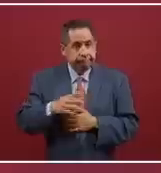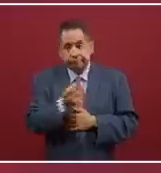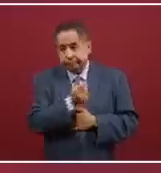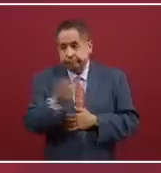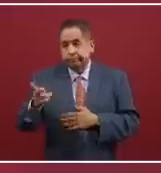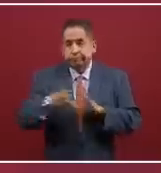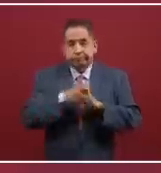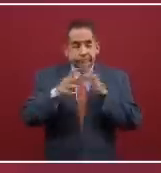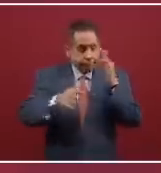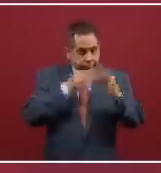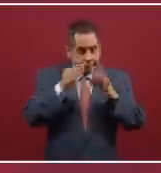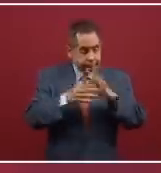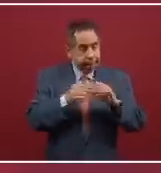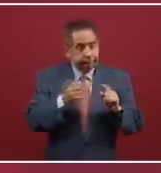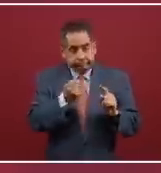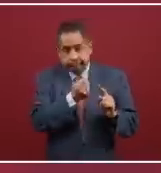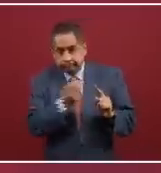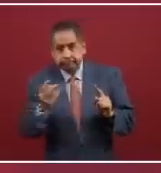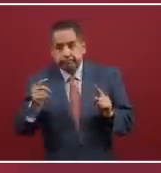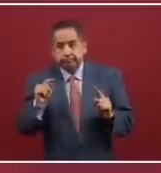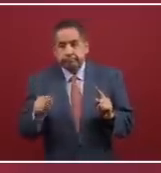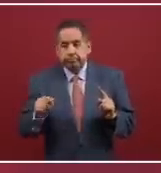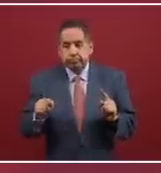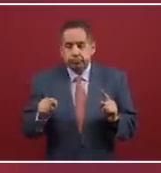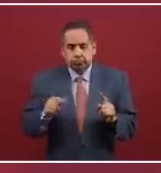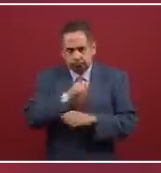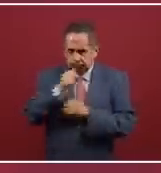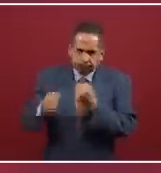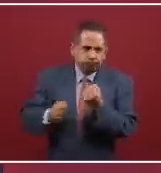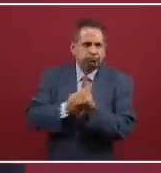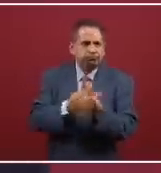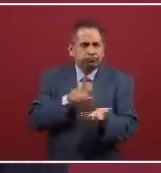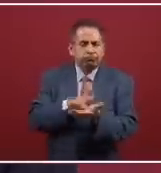que éste secundaron